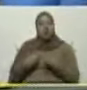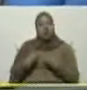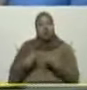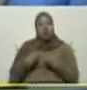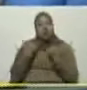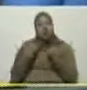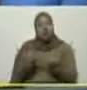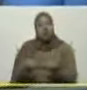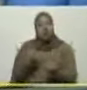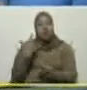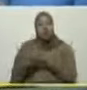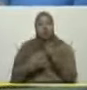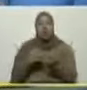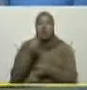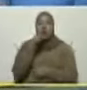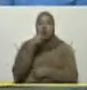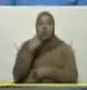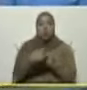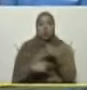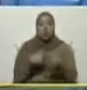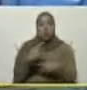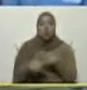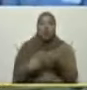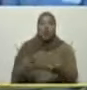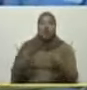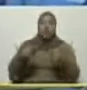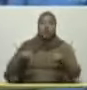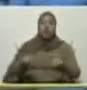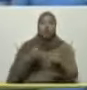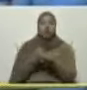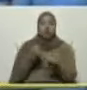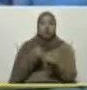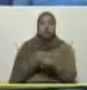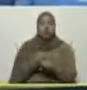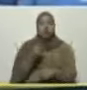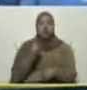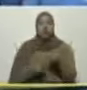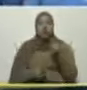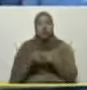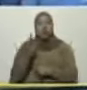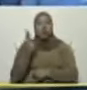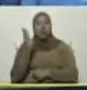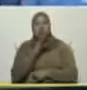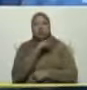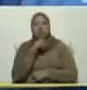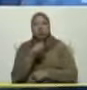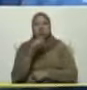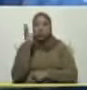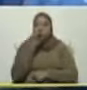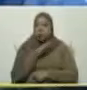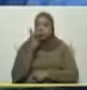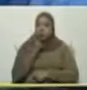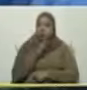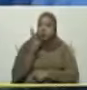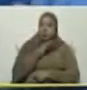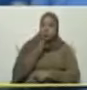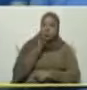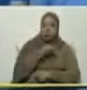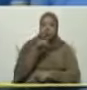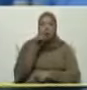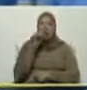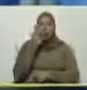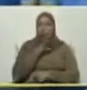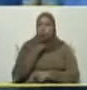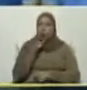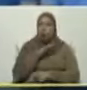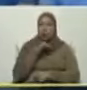momento el agua aquí producto de esas sanciones tenía un olor inmanejable Y entonces fíjese De